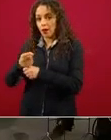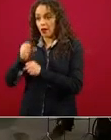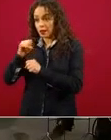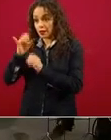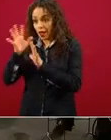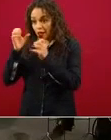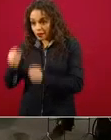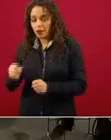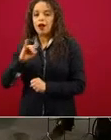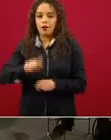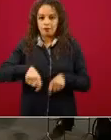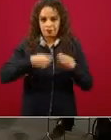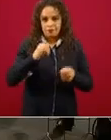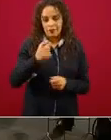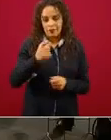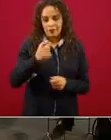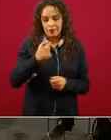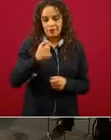favor.